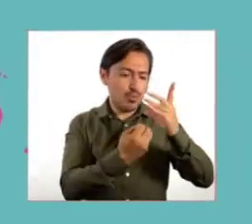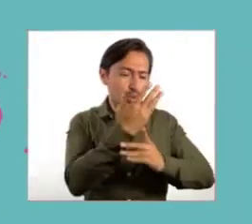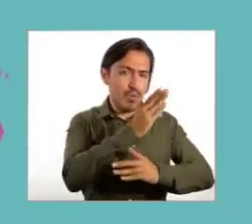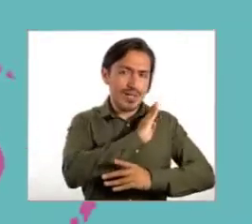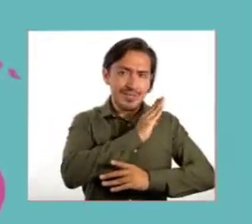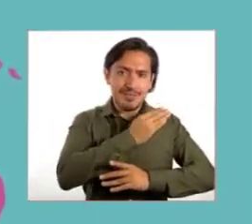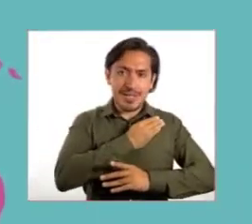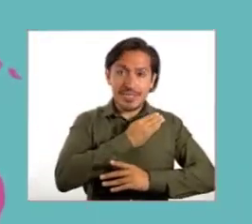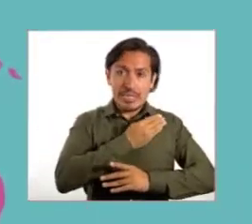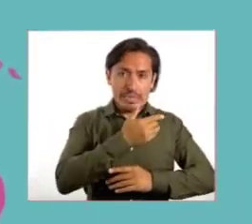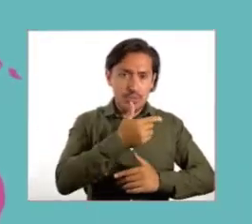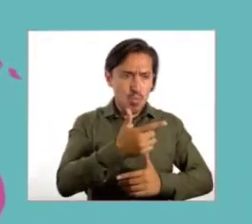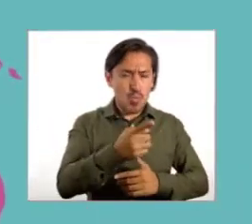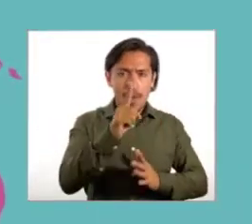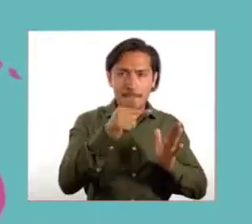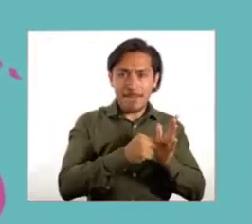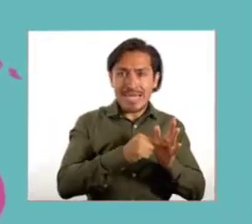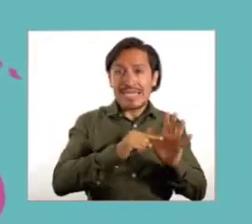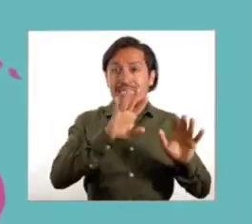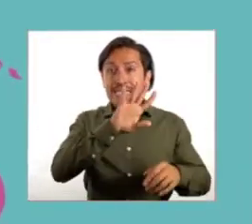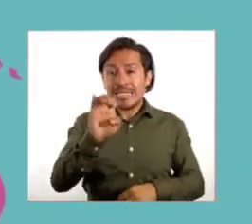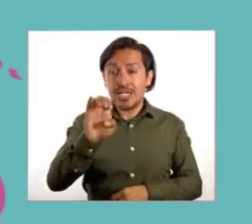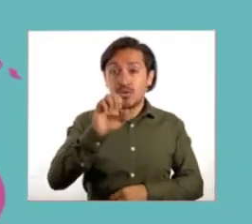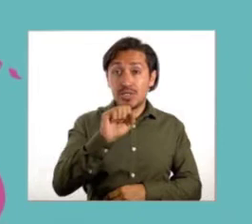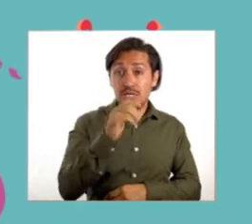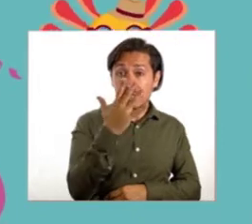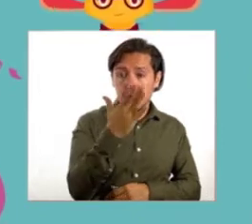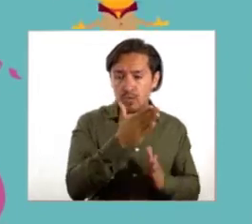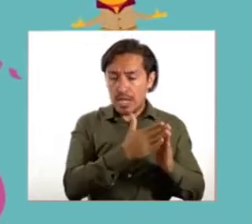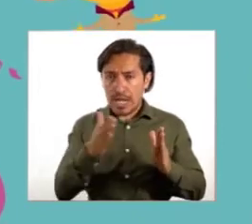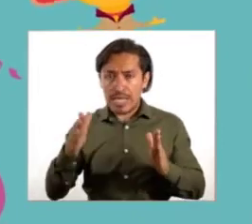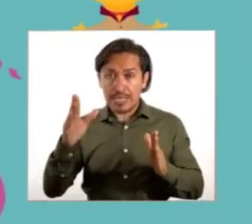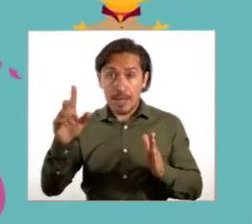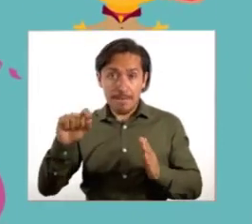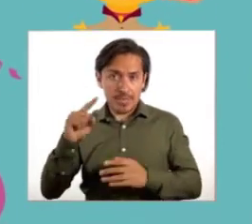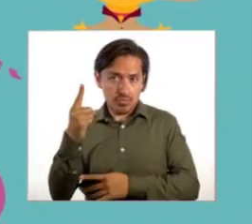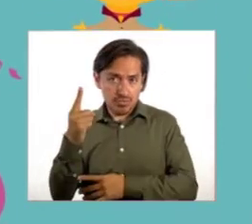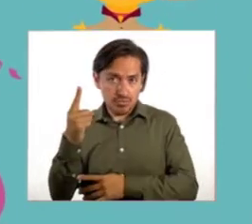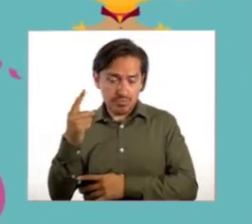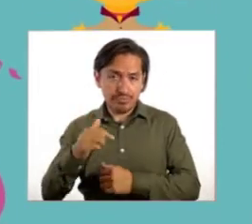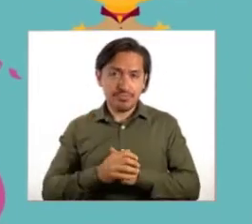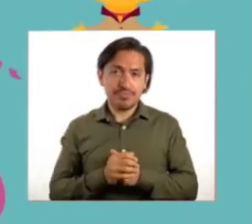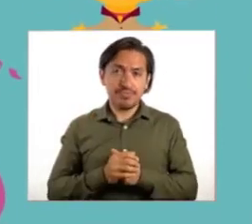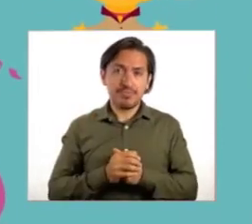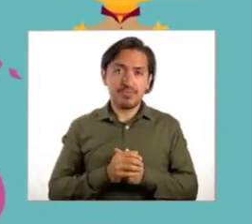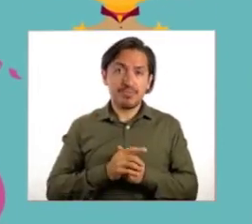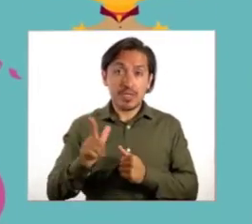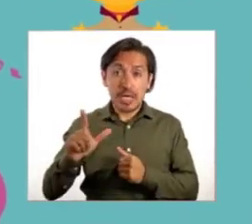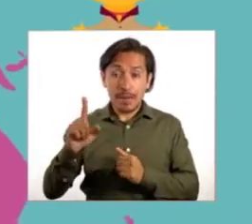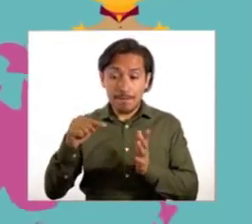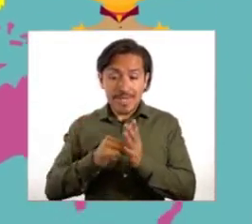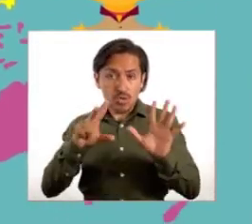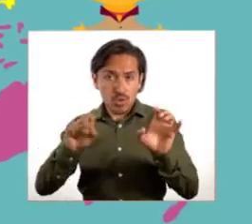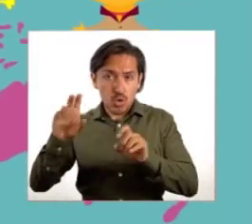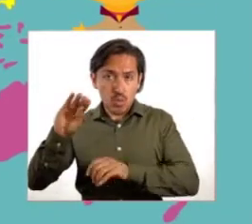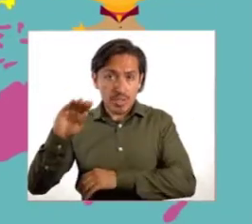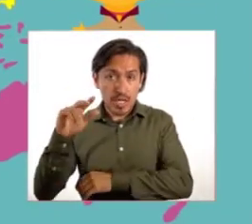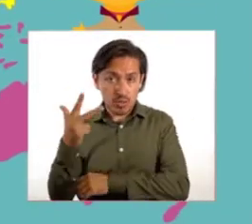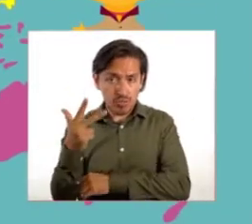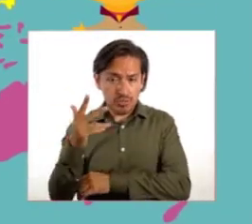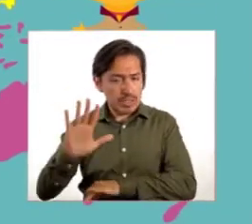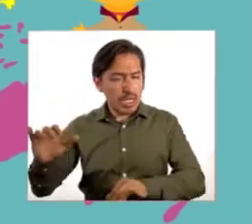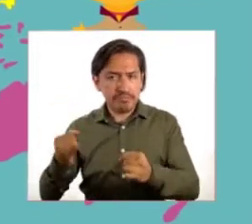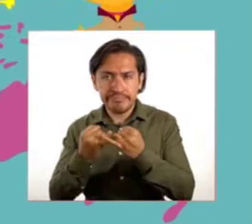España desde 1565 hasta 1821. En 1898 obtuvo